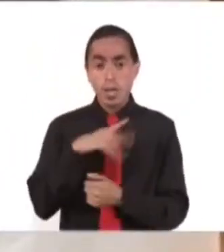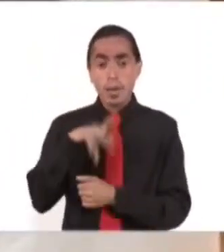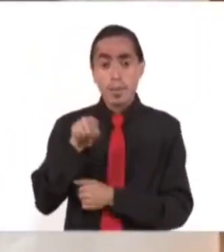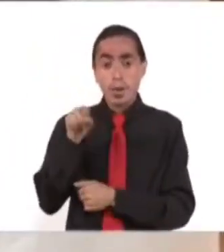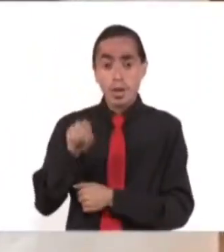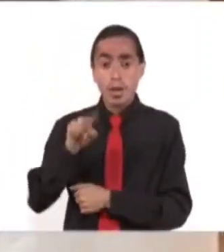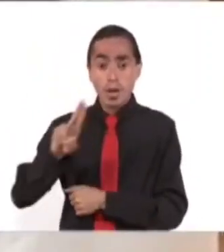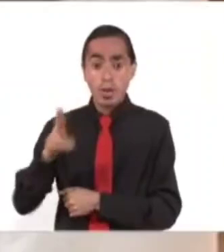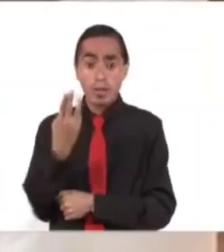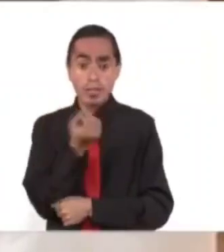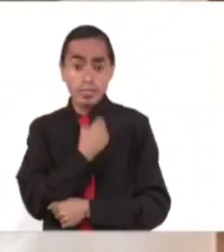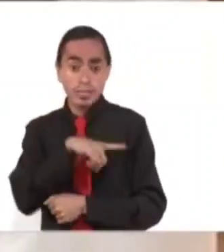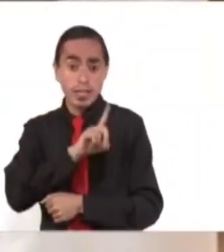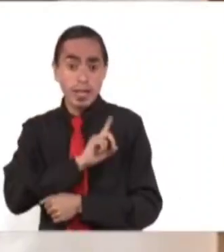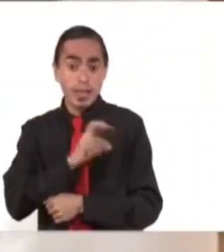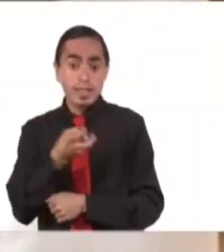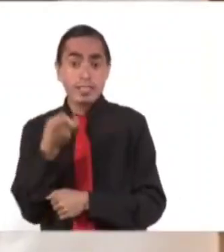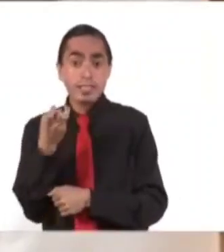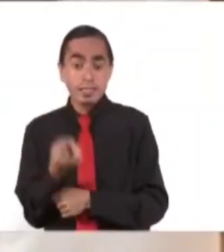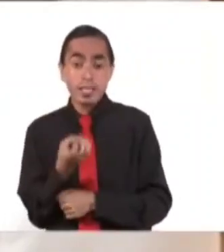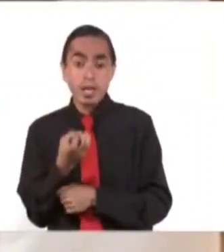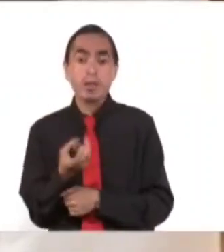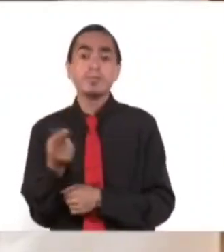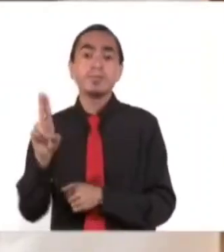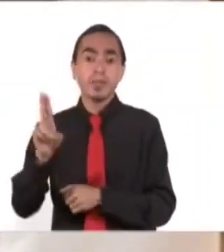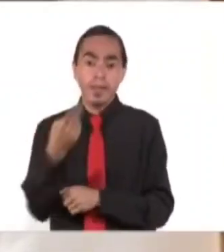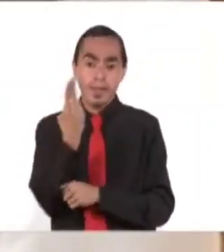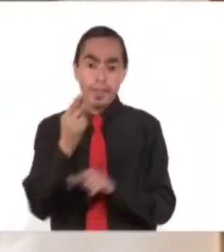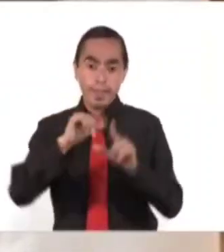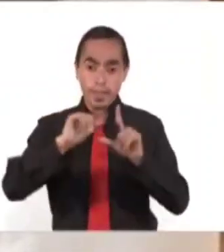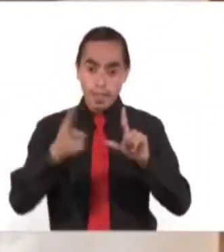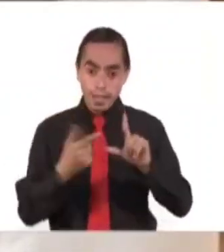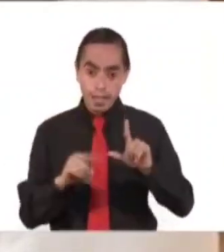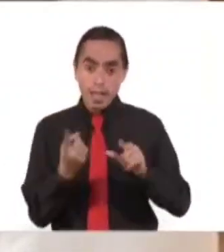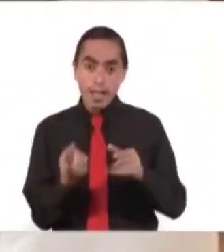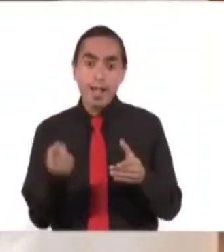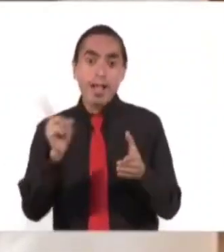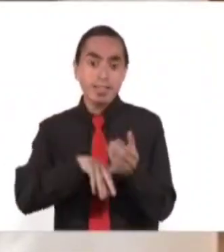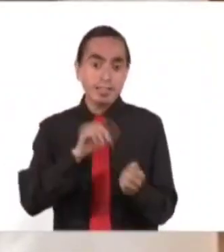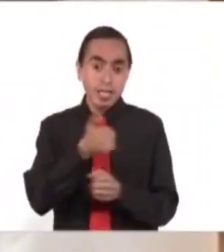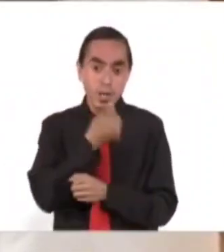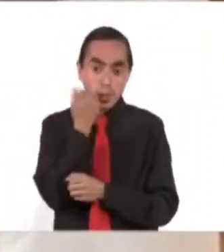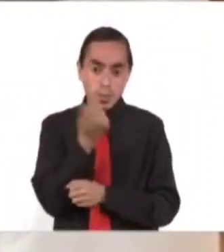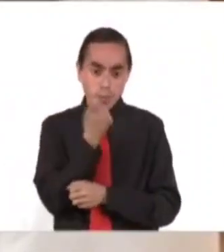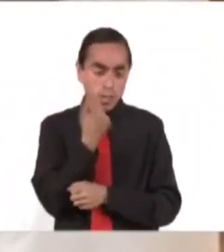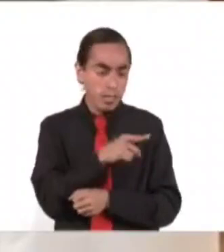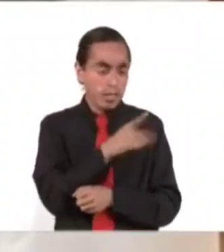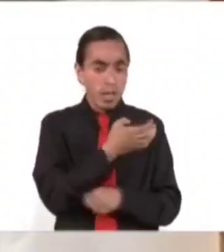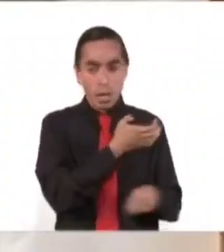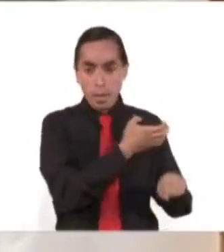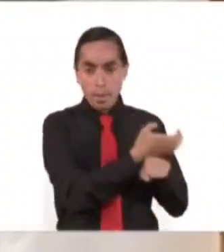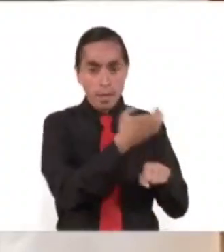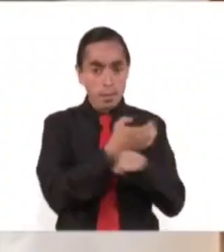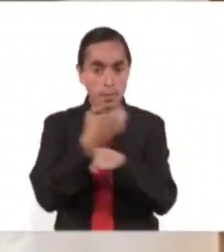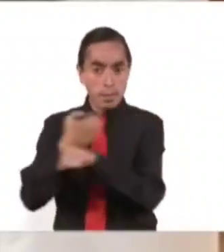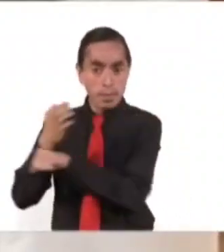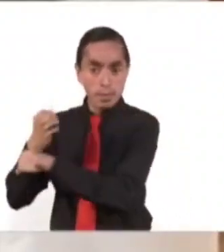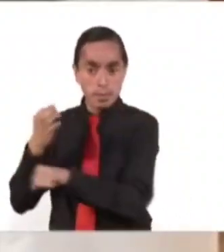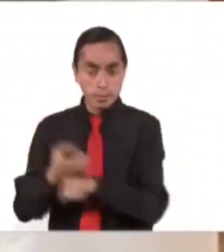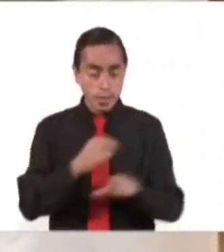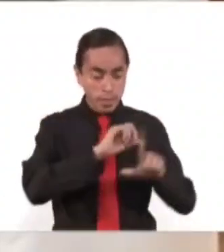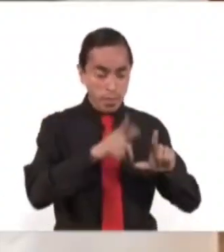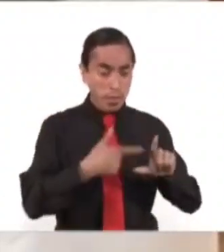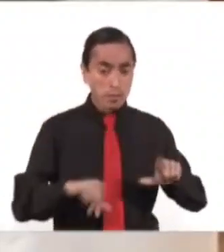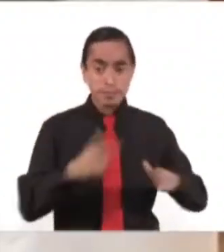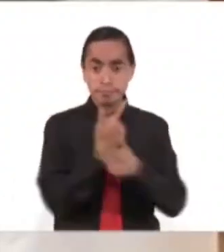Salud se trata precisamente de ser una universidad nacional, donde hay estudiantes de todas las entidades de la República. Eso